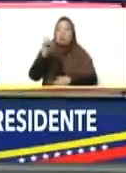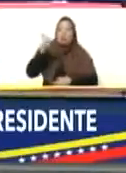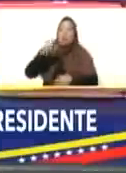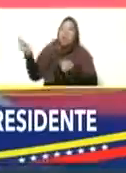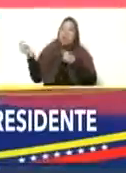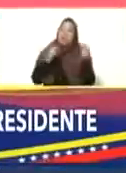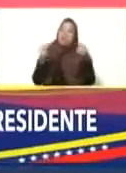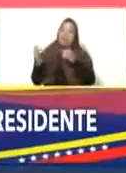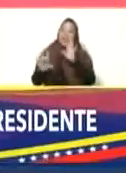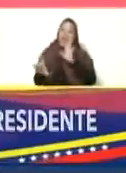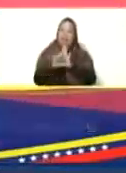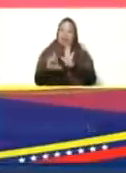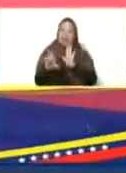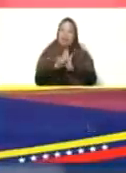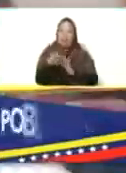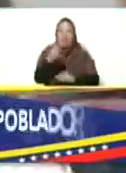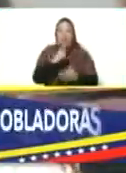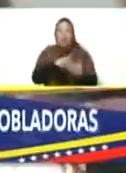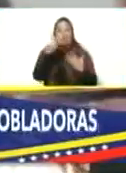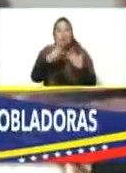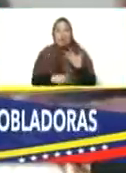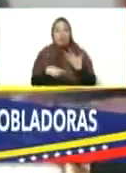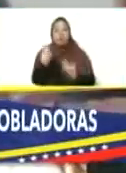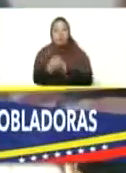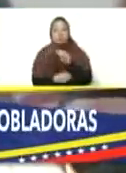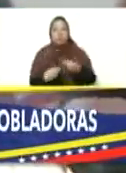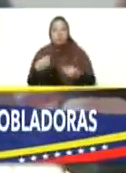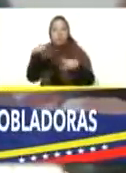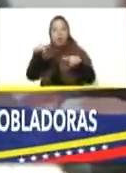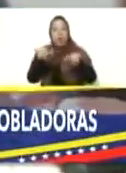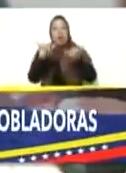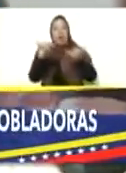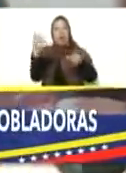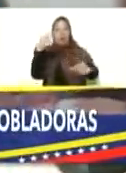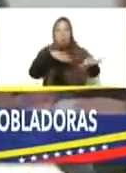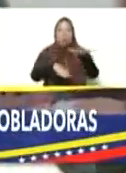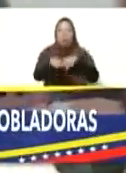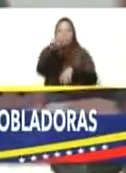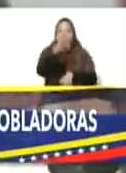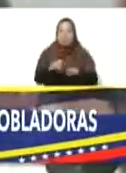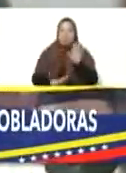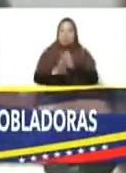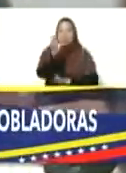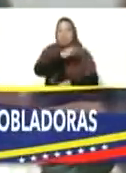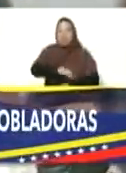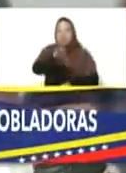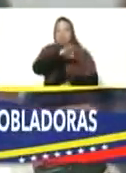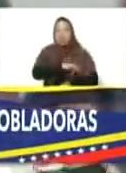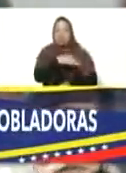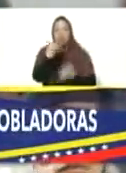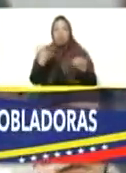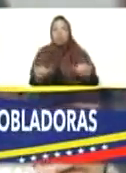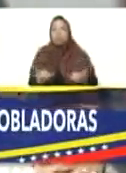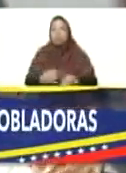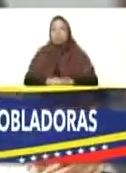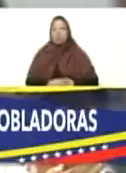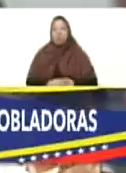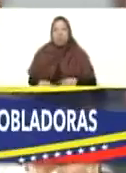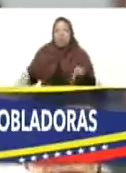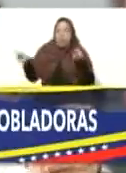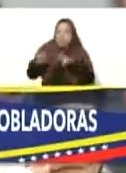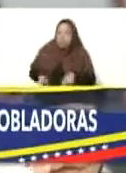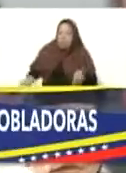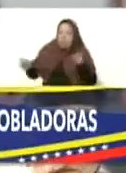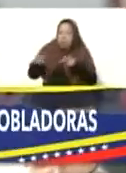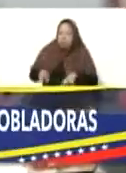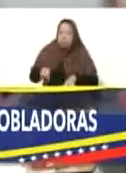debate de esta ley hay una propuesta que ya salió de una comisión mixta donde estuvo la comisión de desarrollo social estamos la convencional revisaron ya